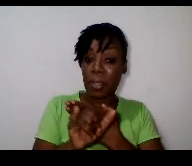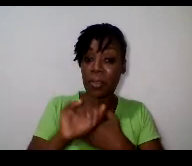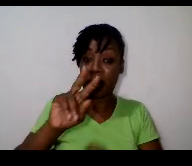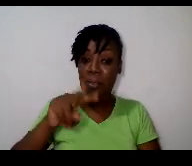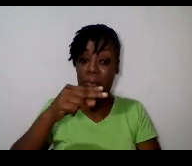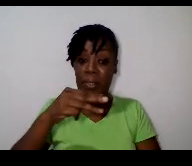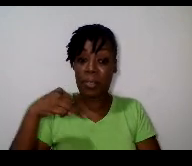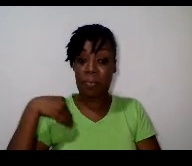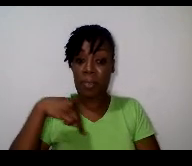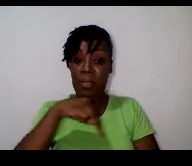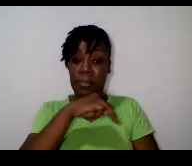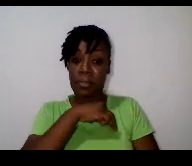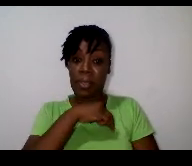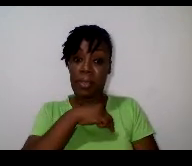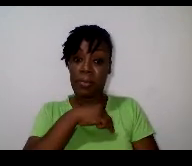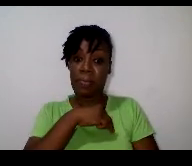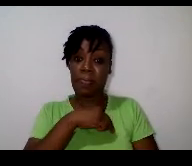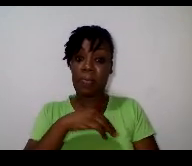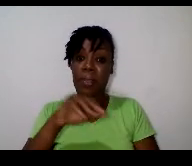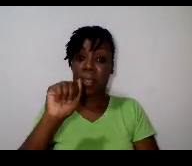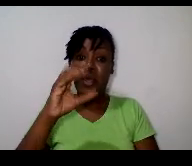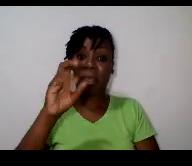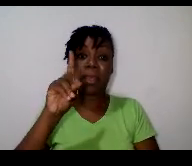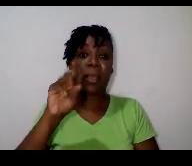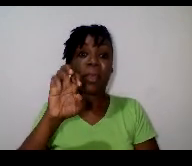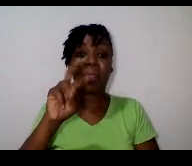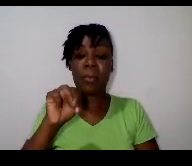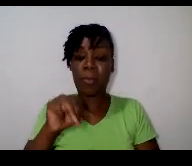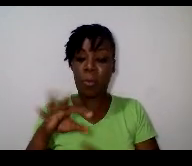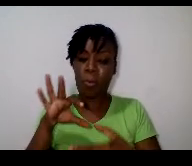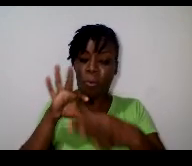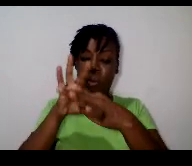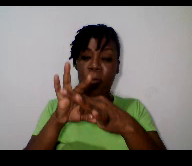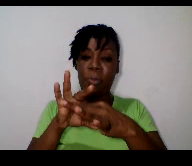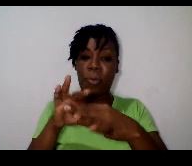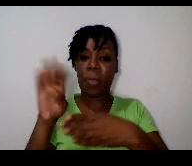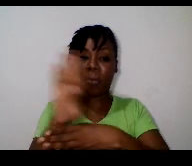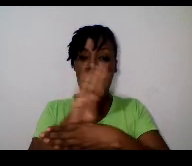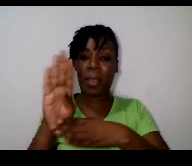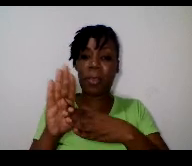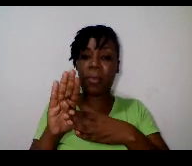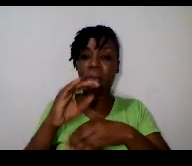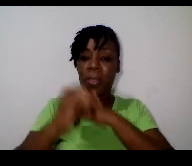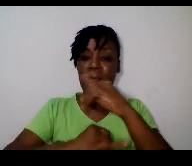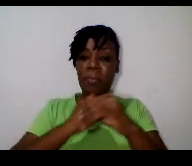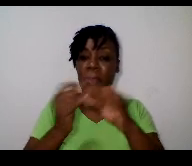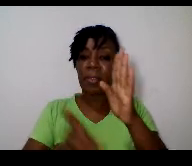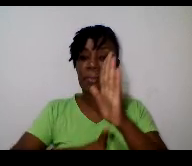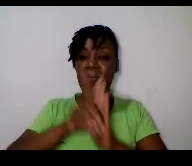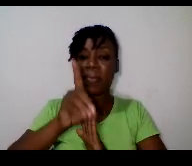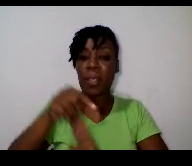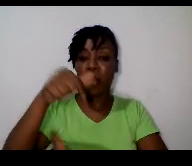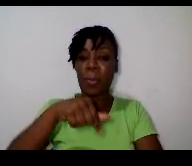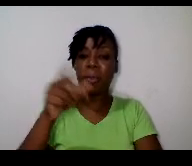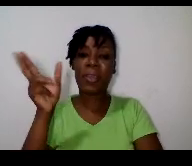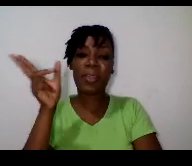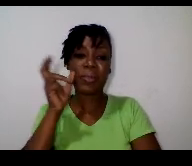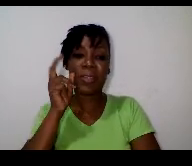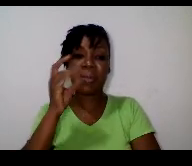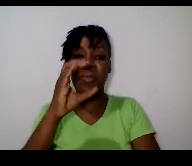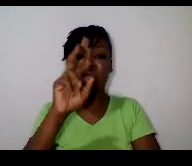Viceministerio Académico del MEP con el apoyo del Banco Interamericano de Desarrollo y hemos escuchado hoy a Karina Castro, ella es